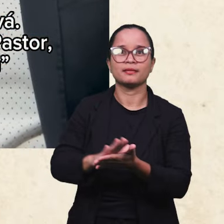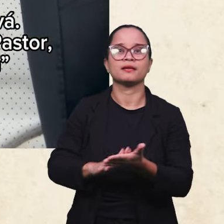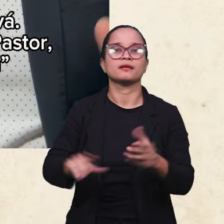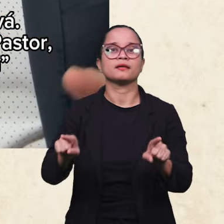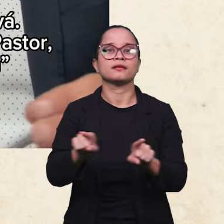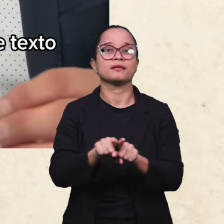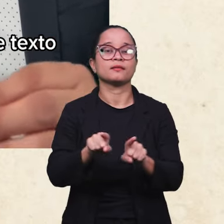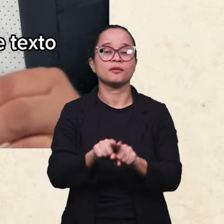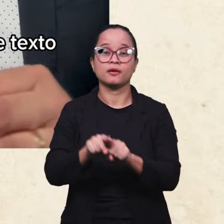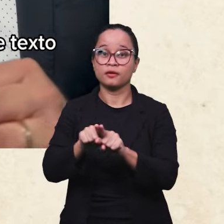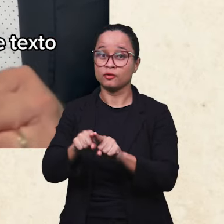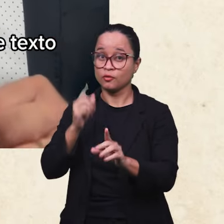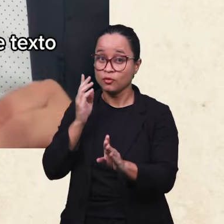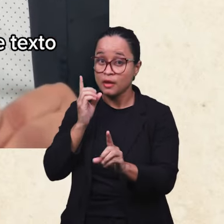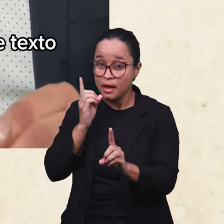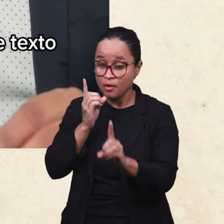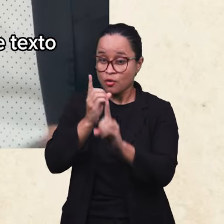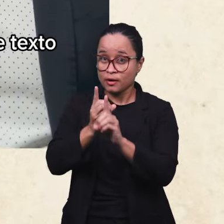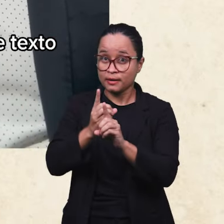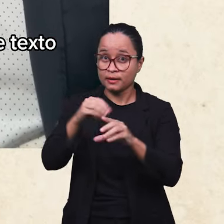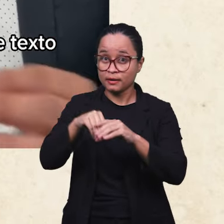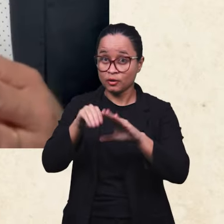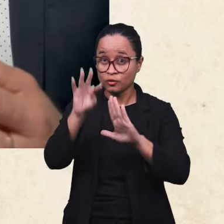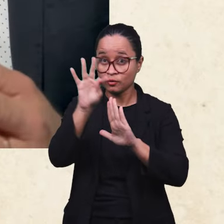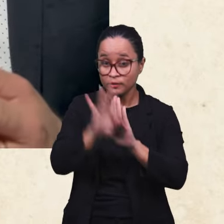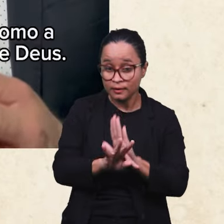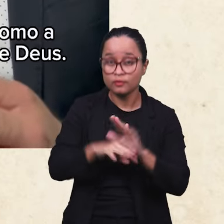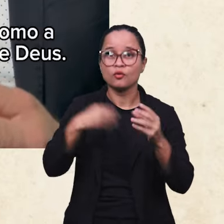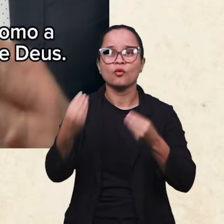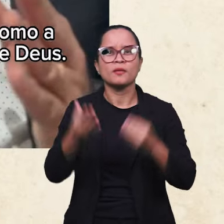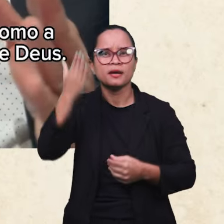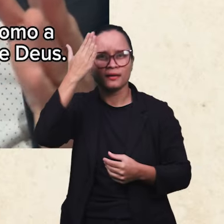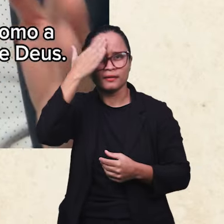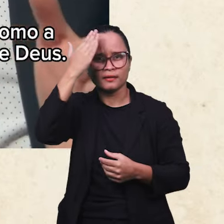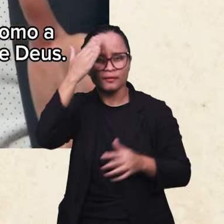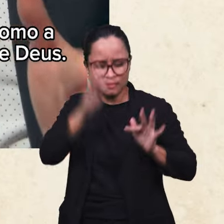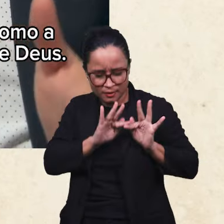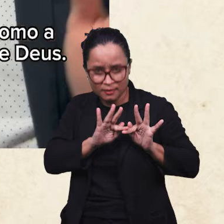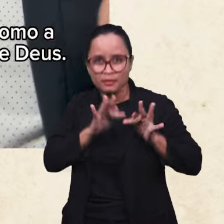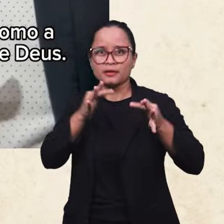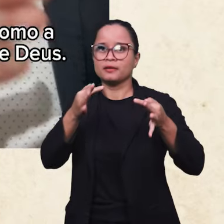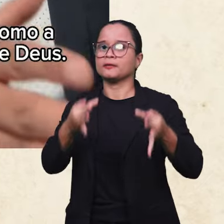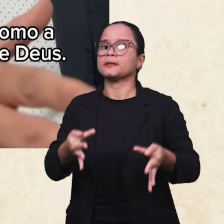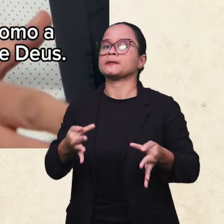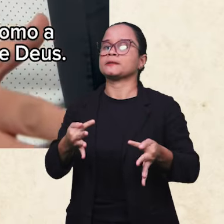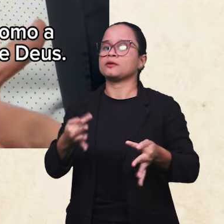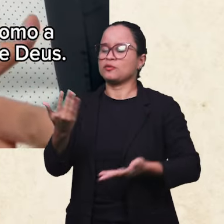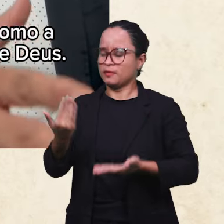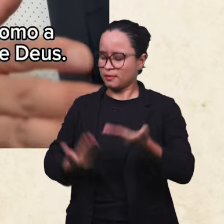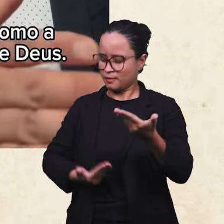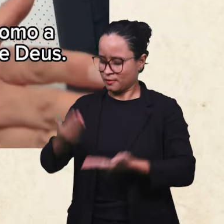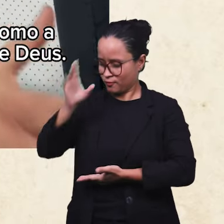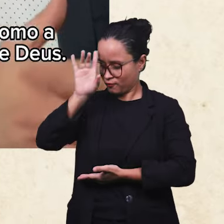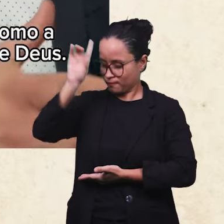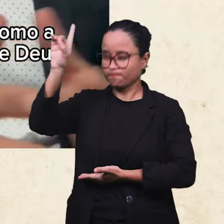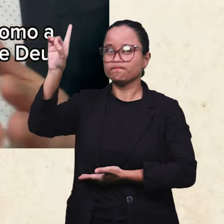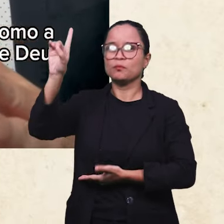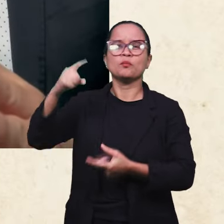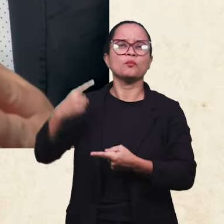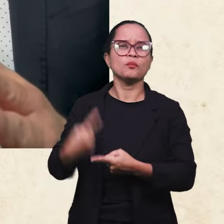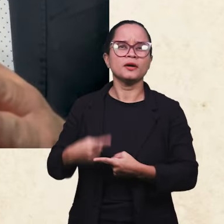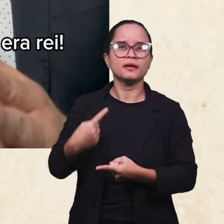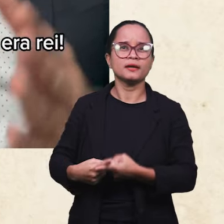me faltará. Encontraremos en este texto lo que entendemos como la humildad del siervo